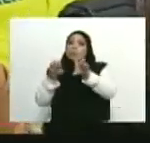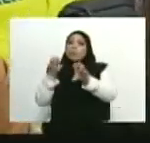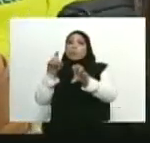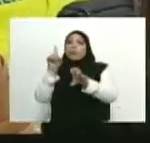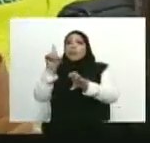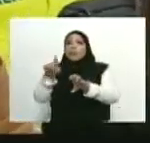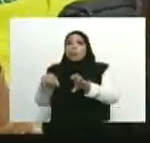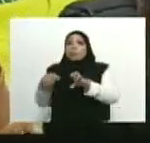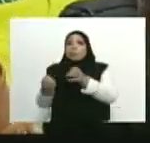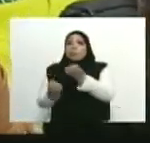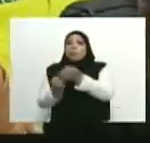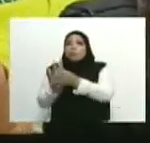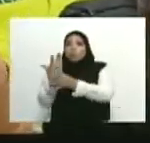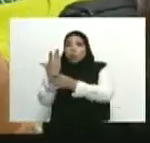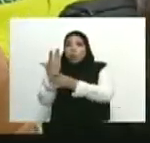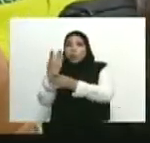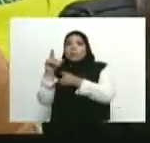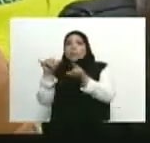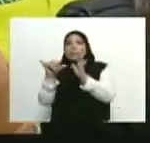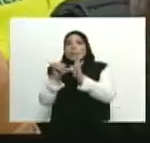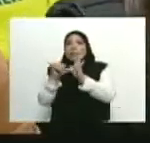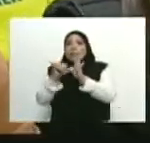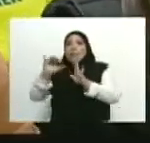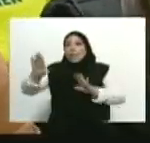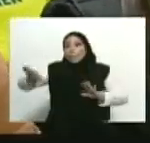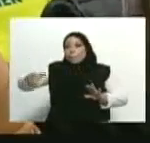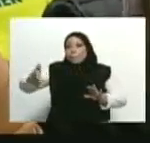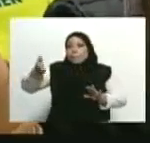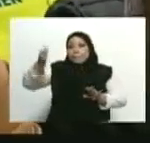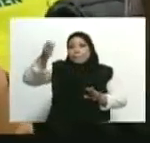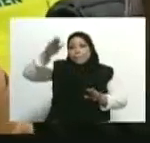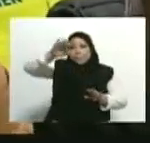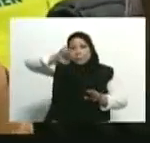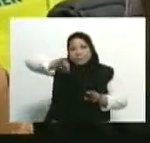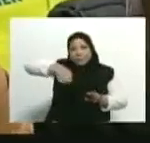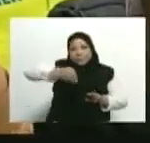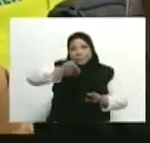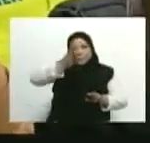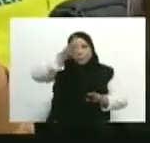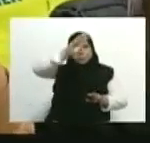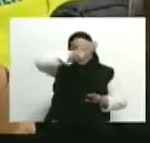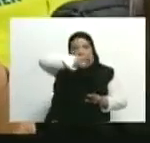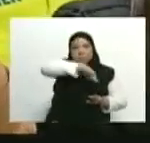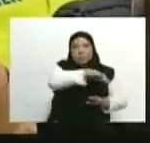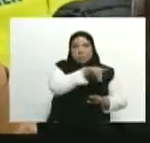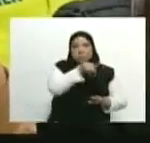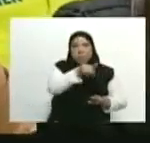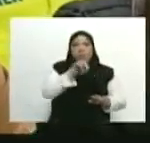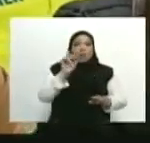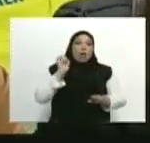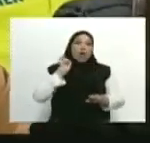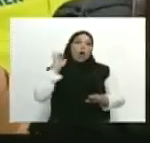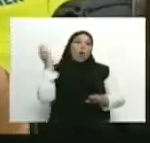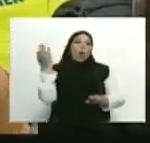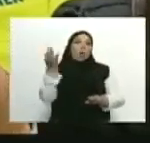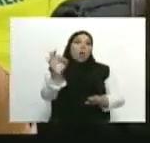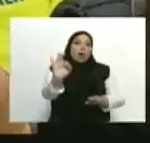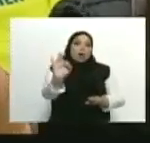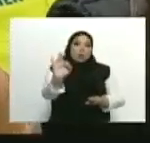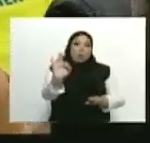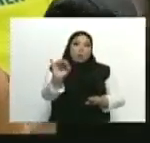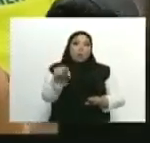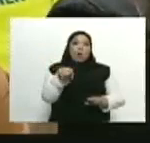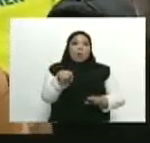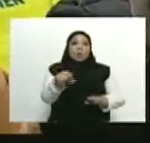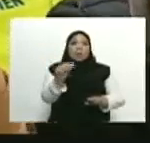San Juan. Está muy cercano también a todas las faldas de este sector. Está cargado de historia, digo, porque